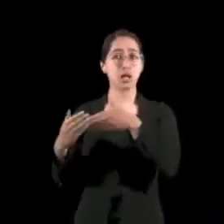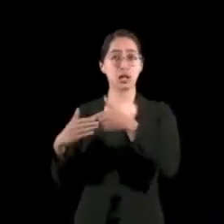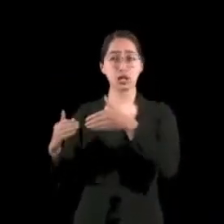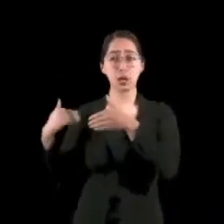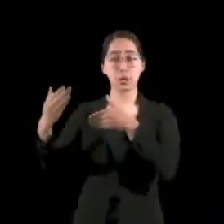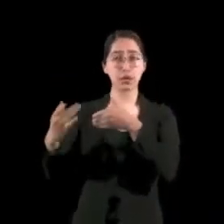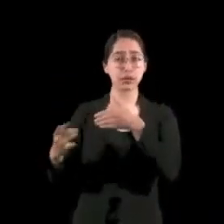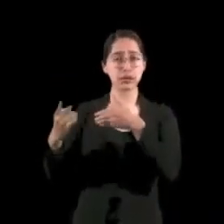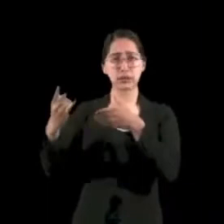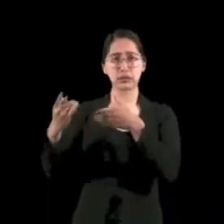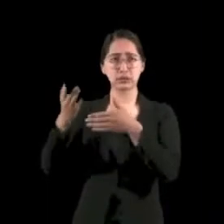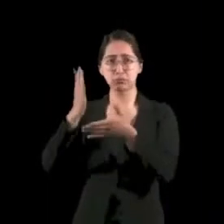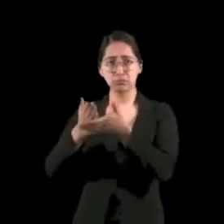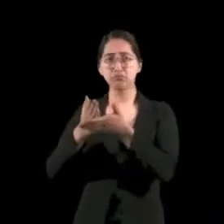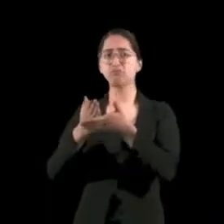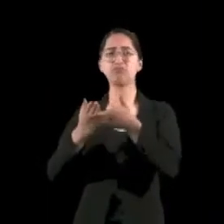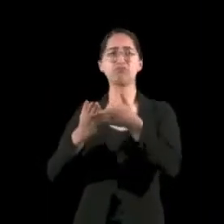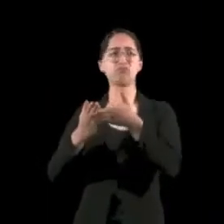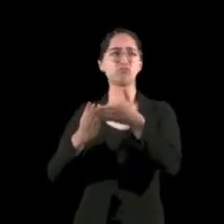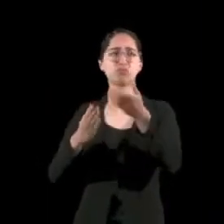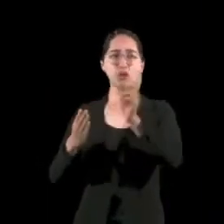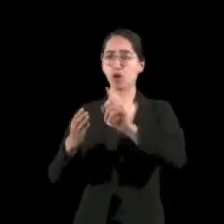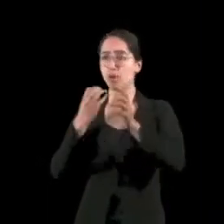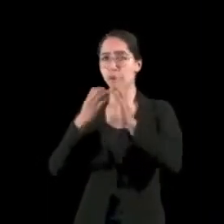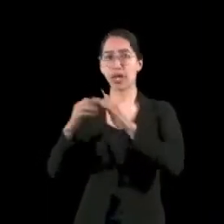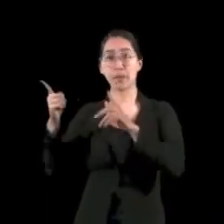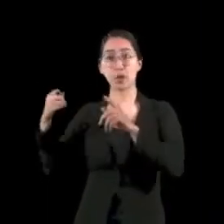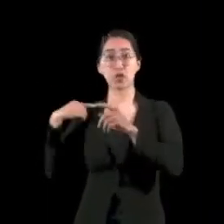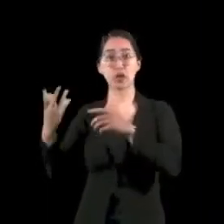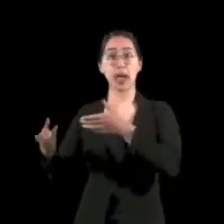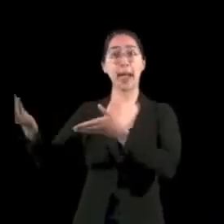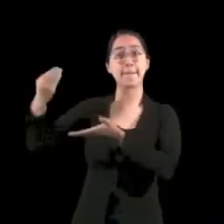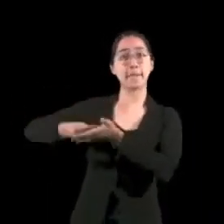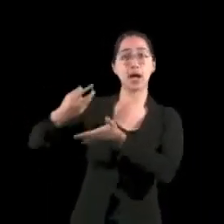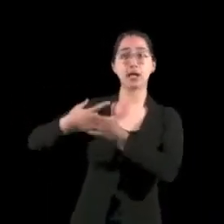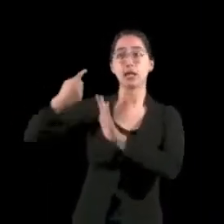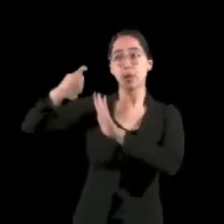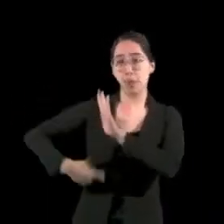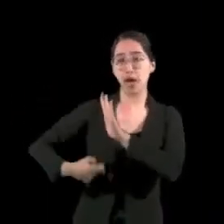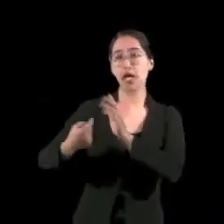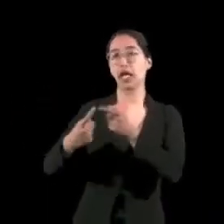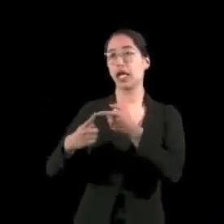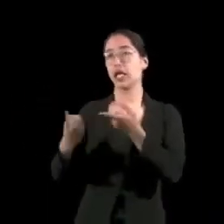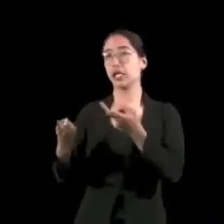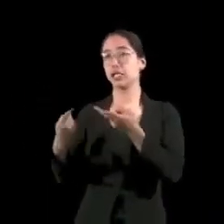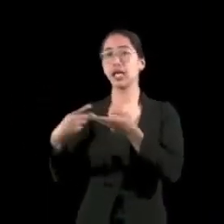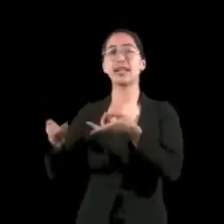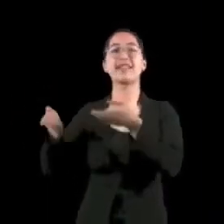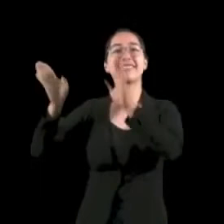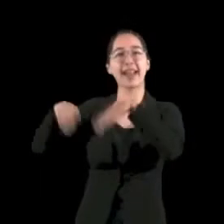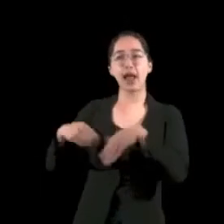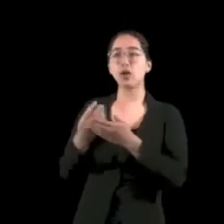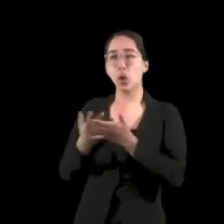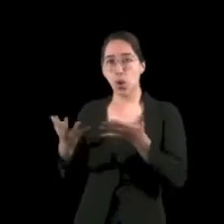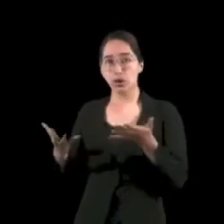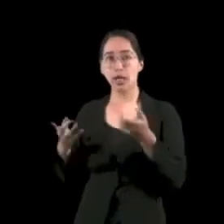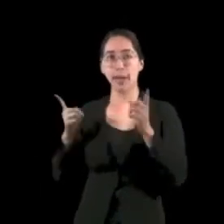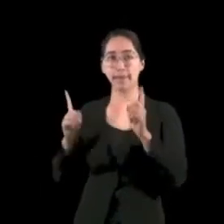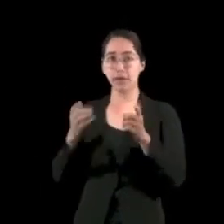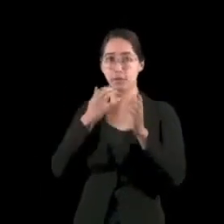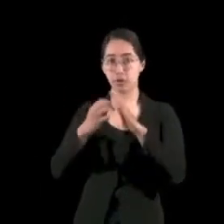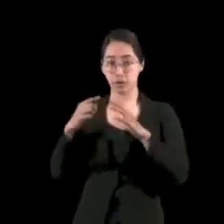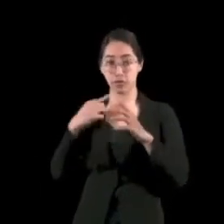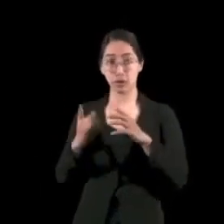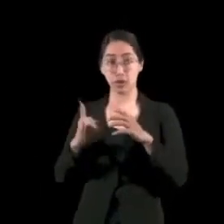hacían. Cualquier cosa, nos pagaban el impuesto, traían remesa, traían mercancía, pero cuando les decíamos de